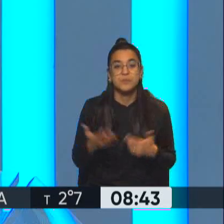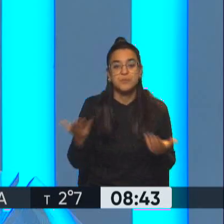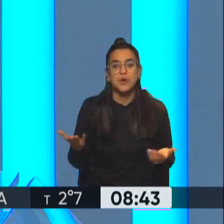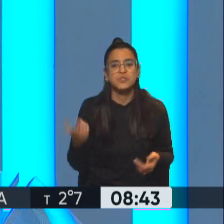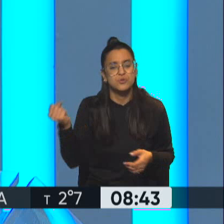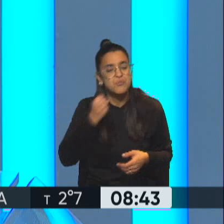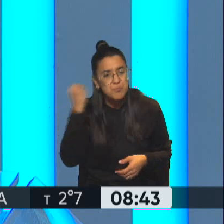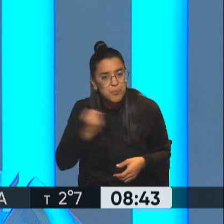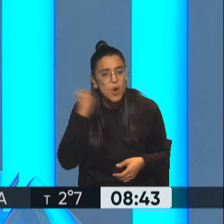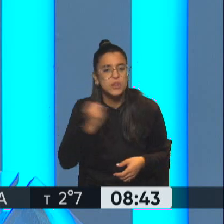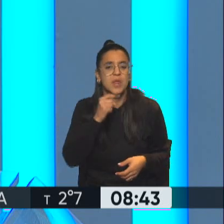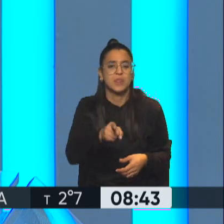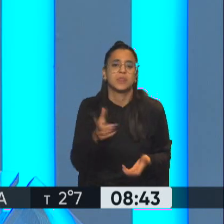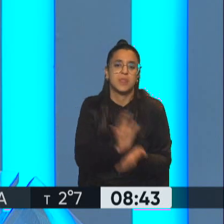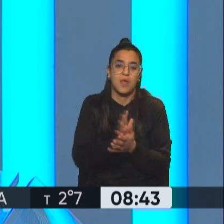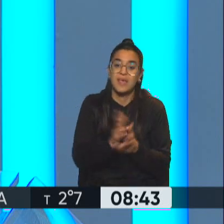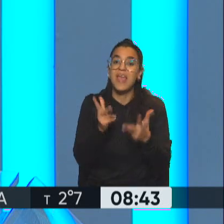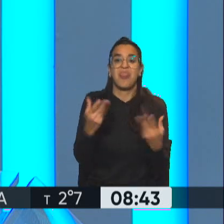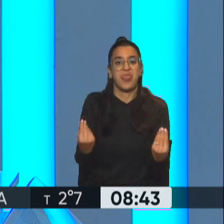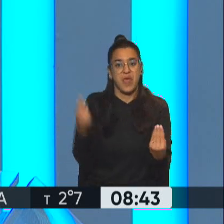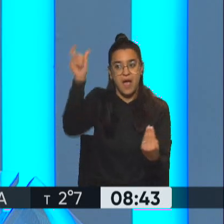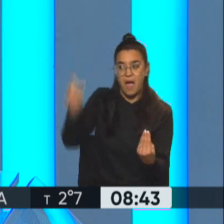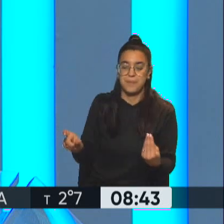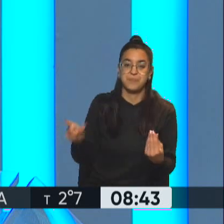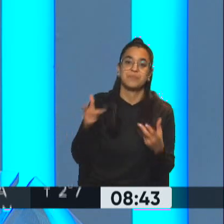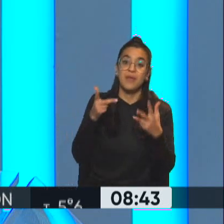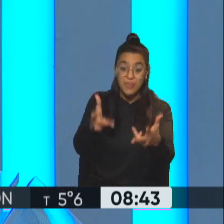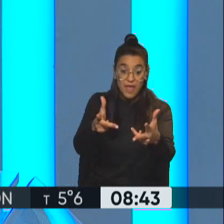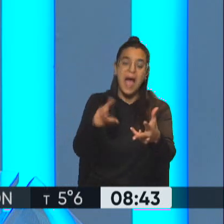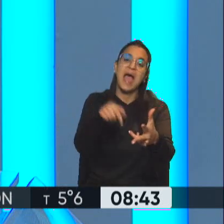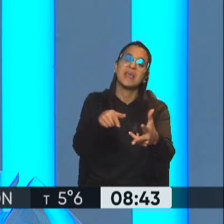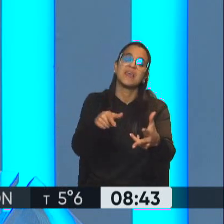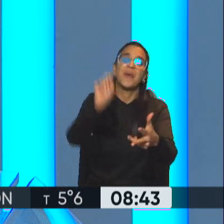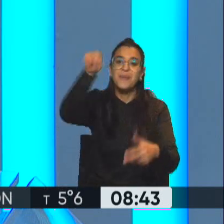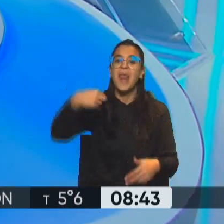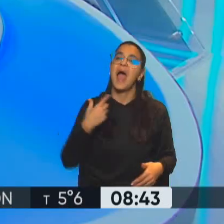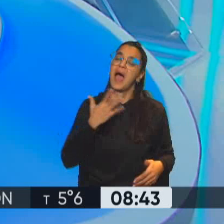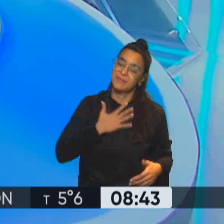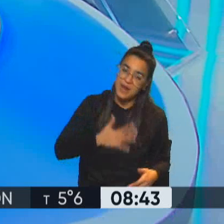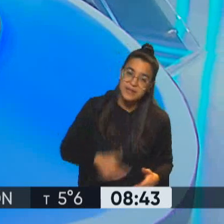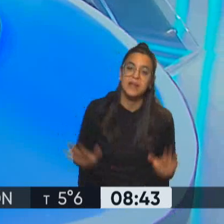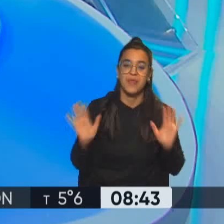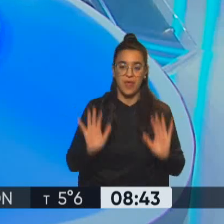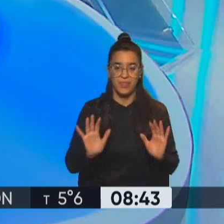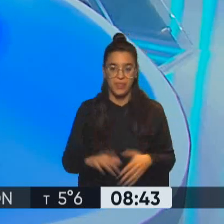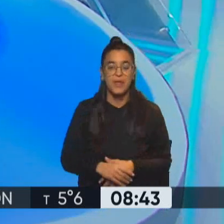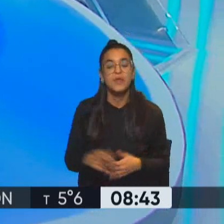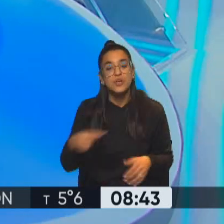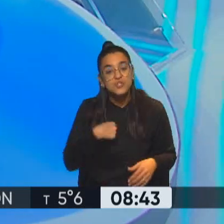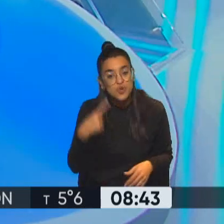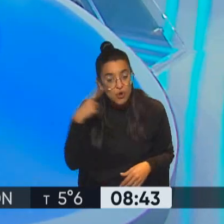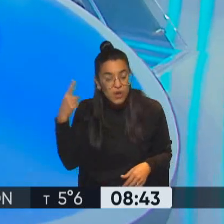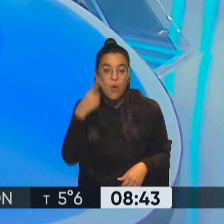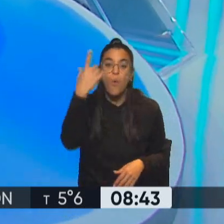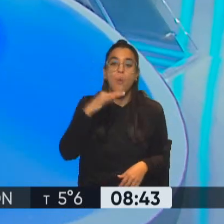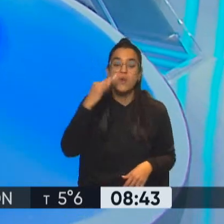muy importante la palabra. La palabra tranquiliza cuando trae calma. Y creo que es la